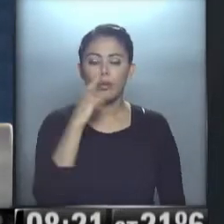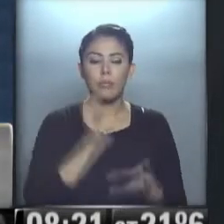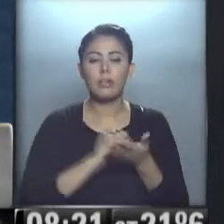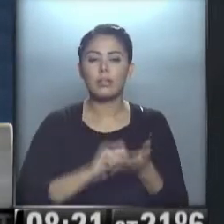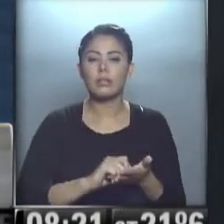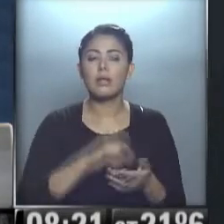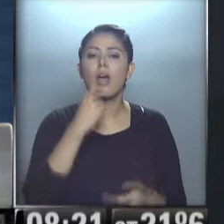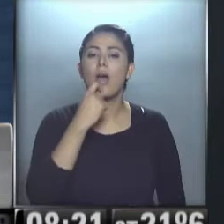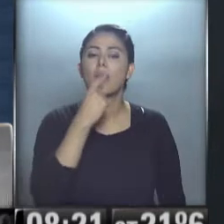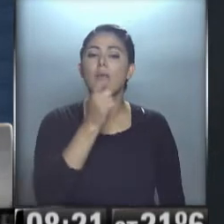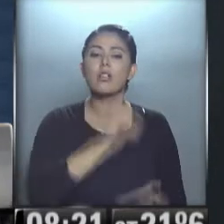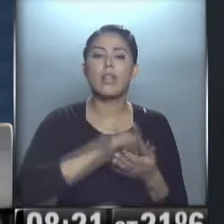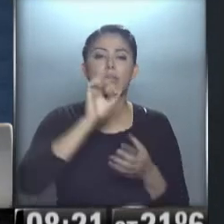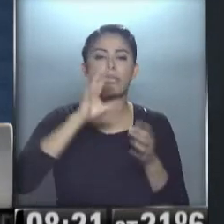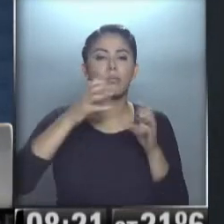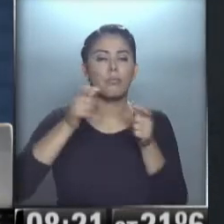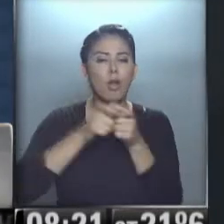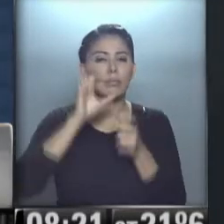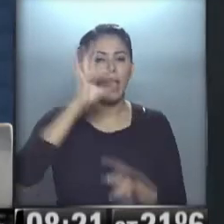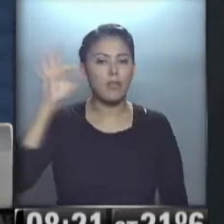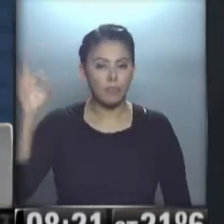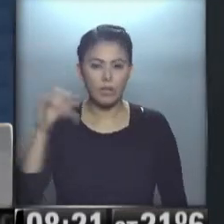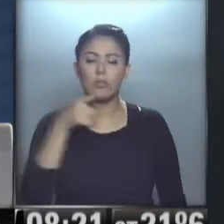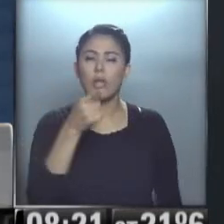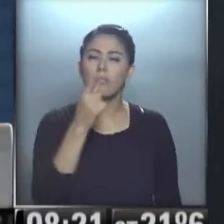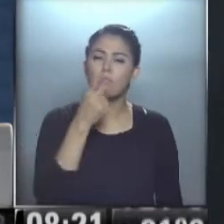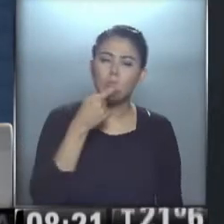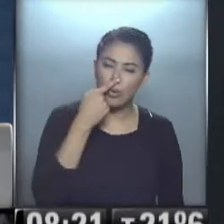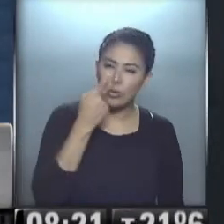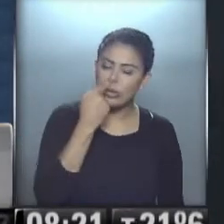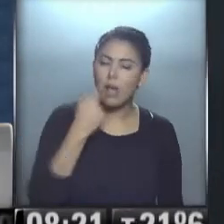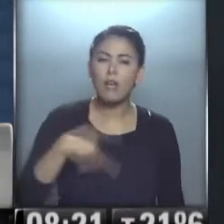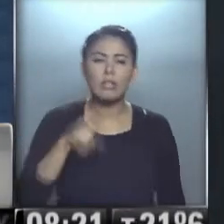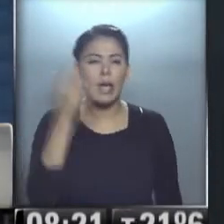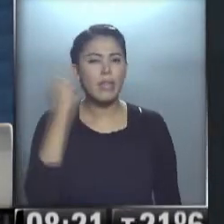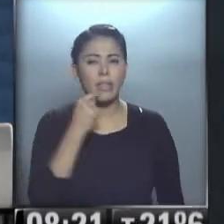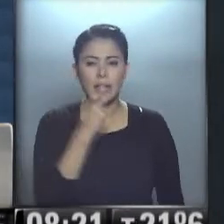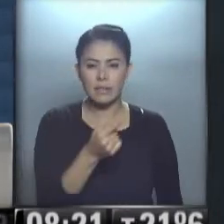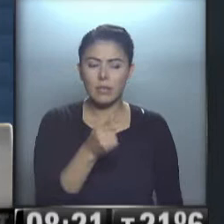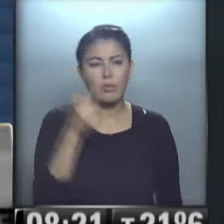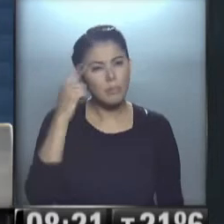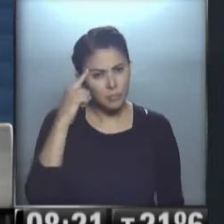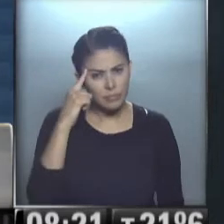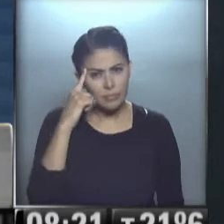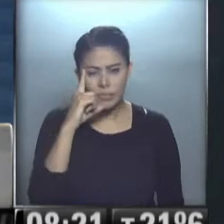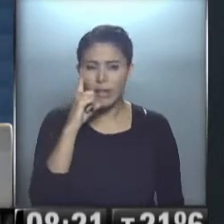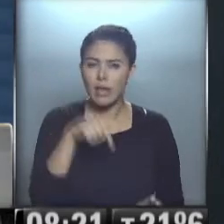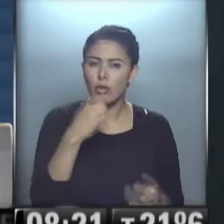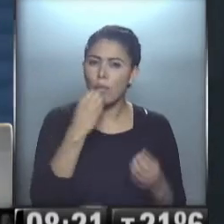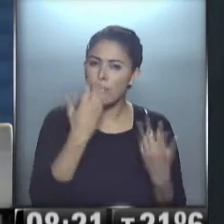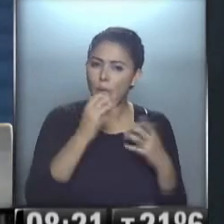Pietrafesa de Telefe Noticias, a propósito de las casualidades o curiosidades que usted menciona, ¿cree que esto se puede